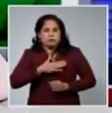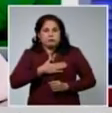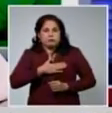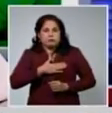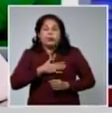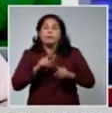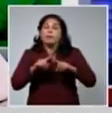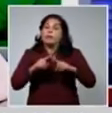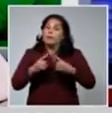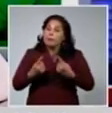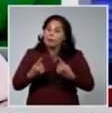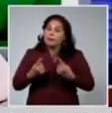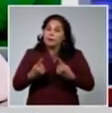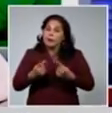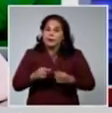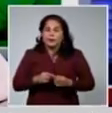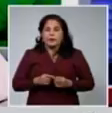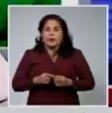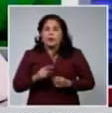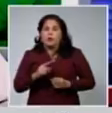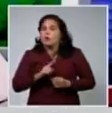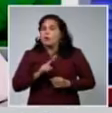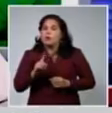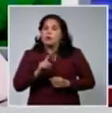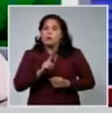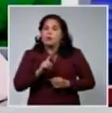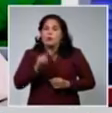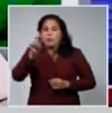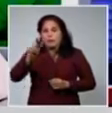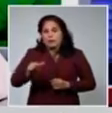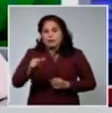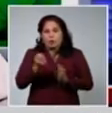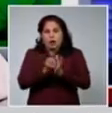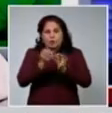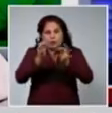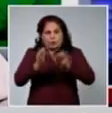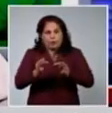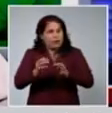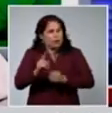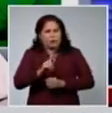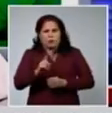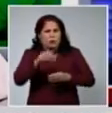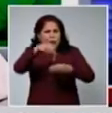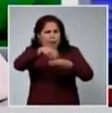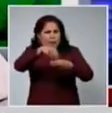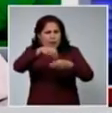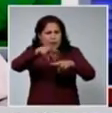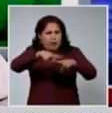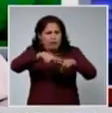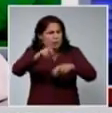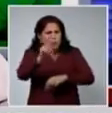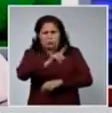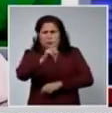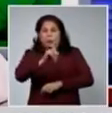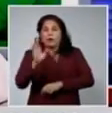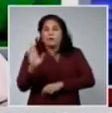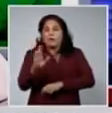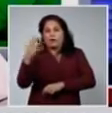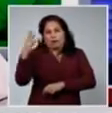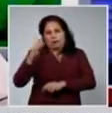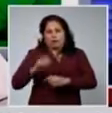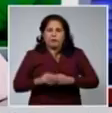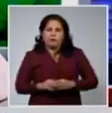realmente no son callos al producto defensa de tasa de incidencia de la